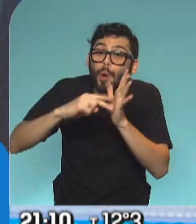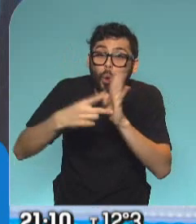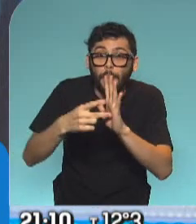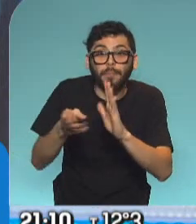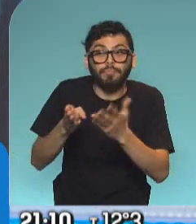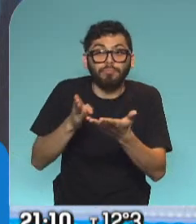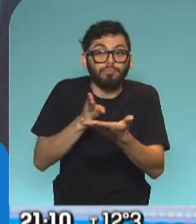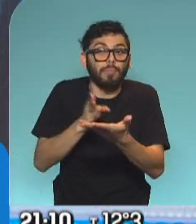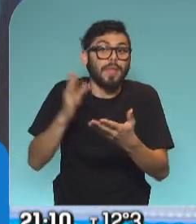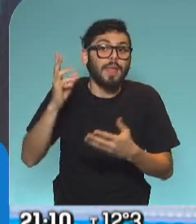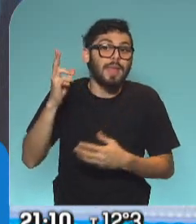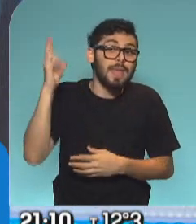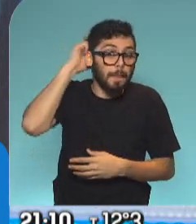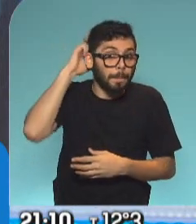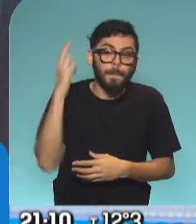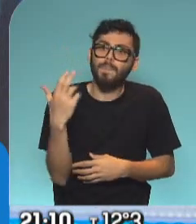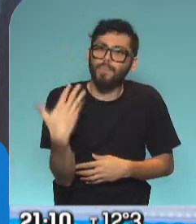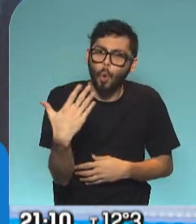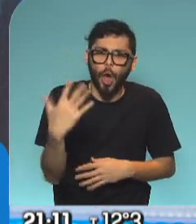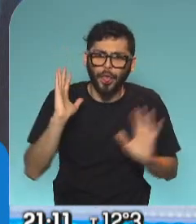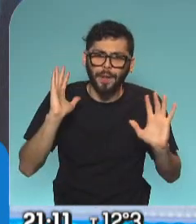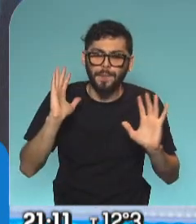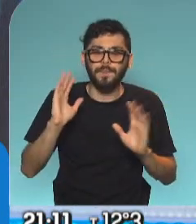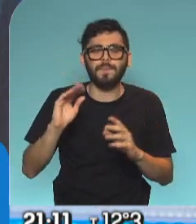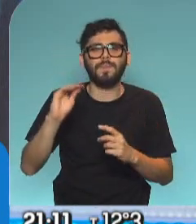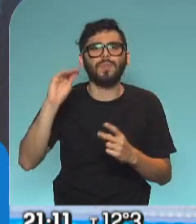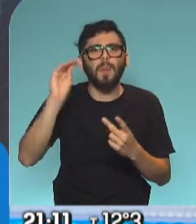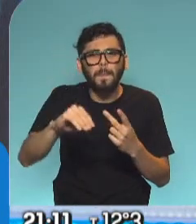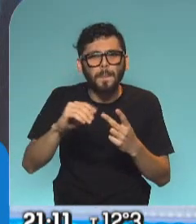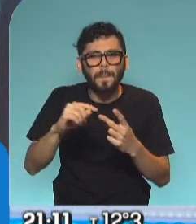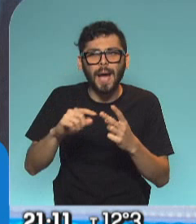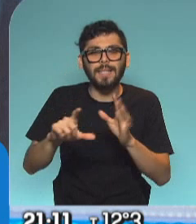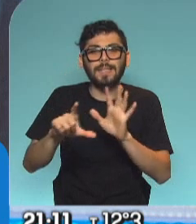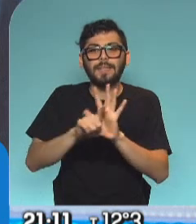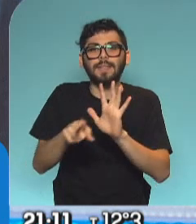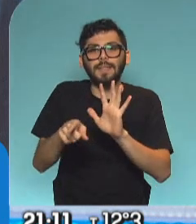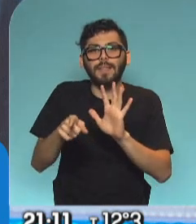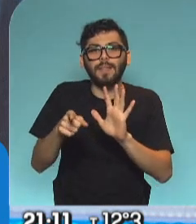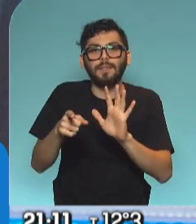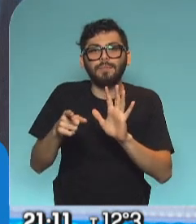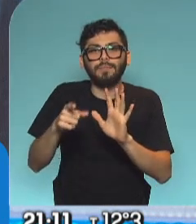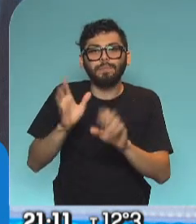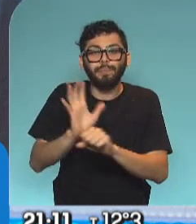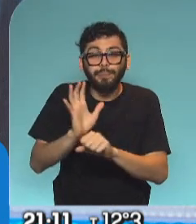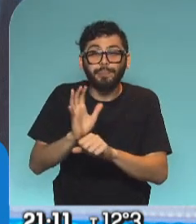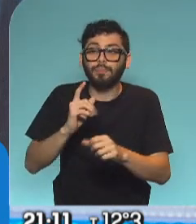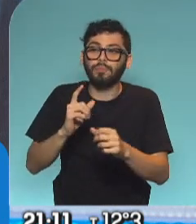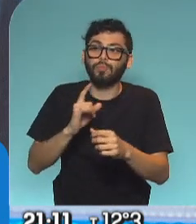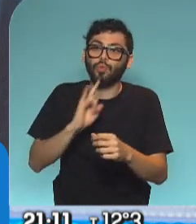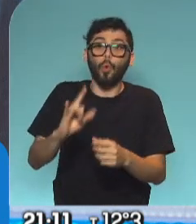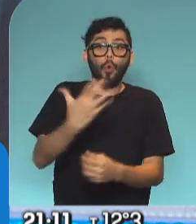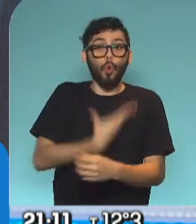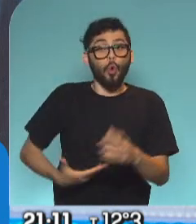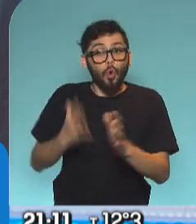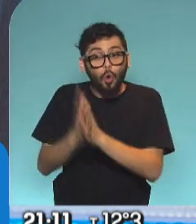al implante. Y además cubre la detección y el tratamiento